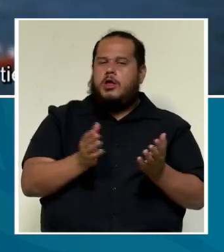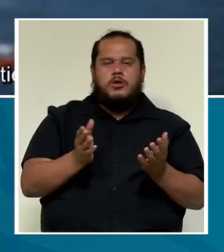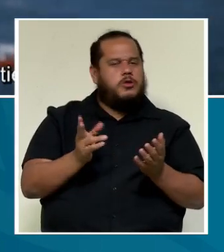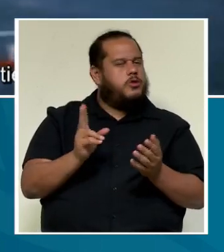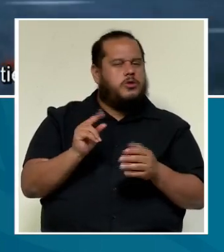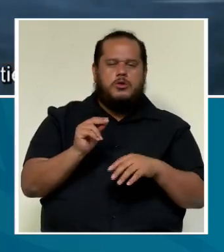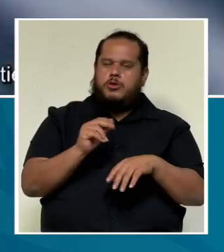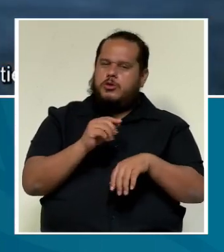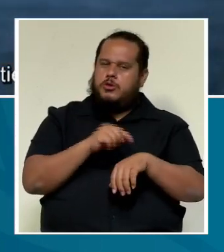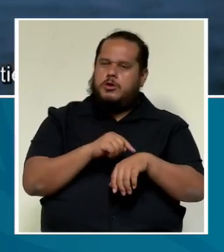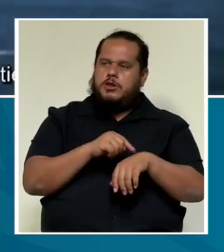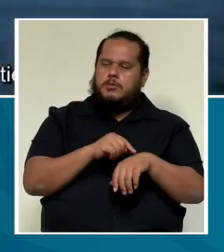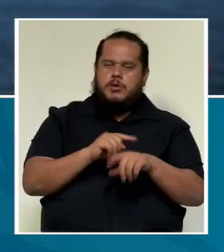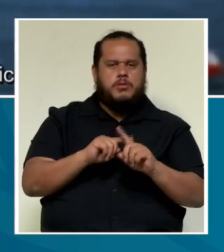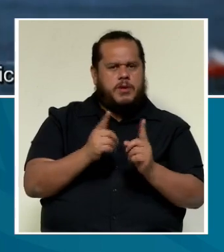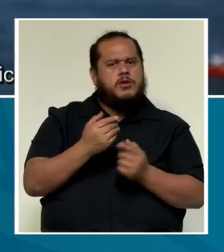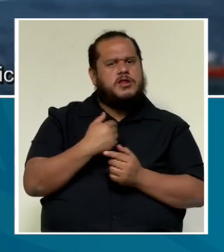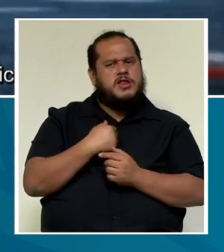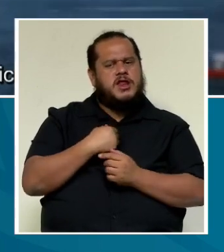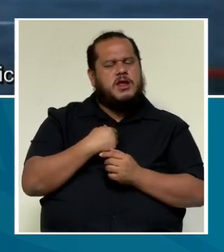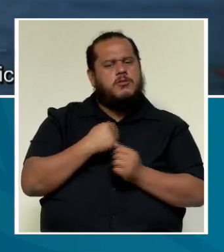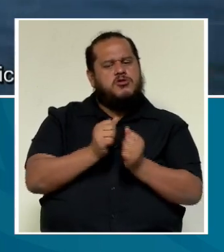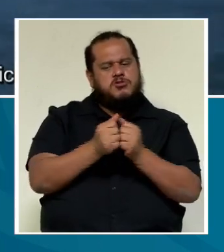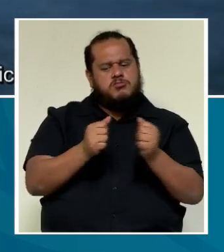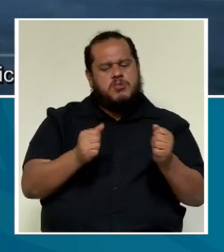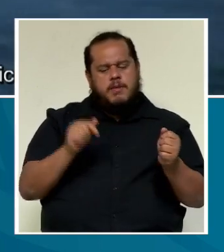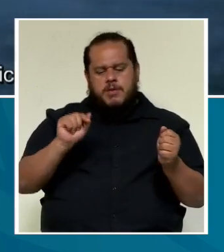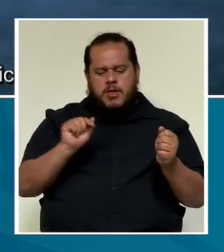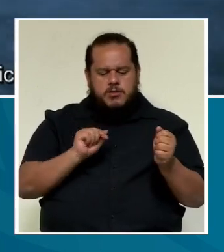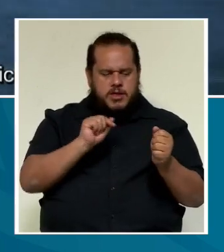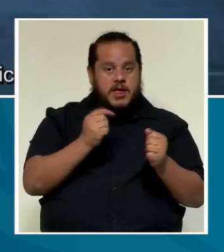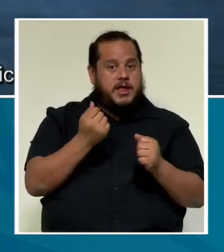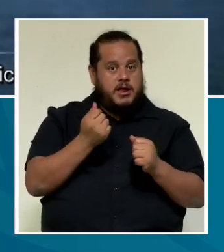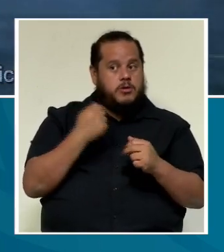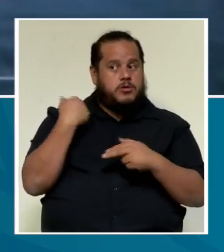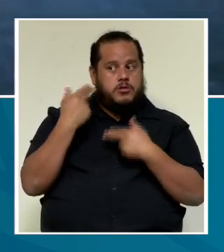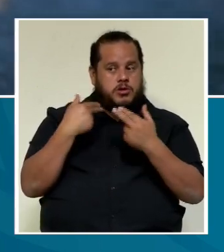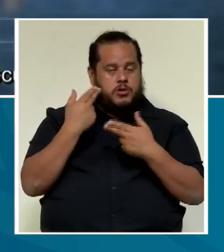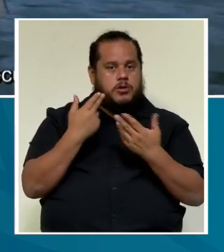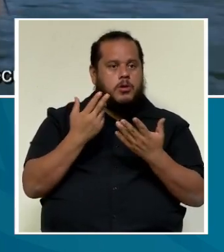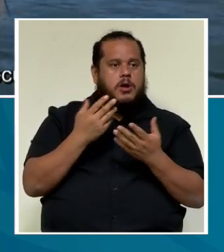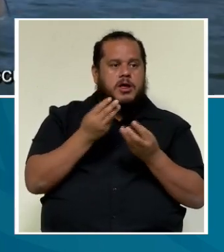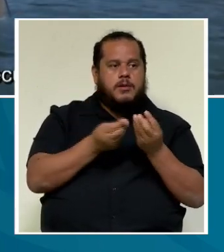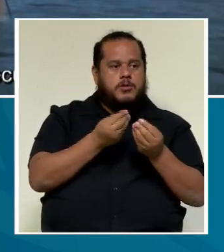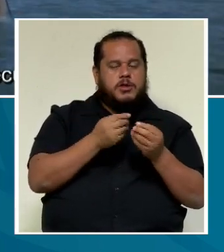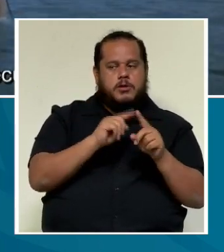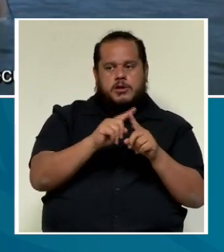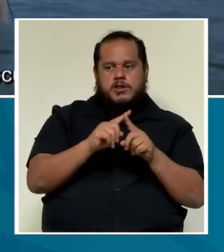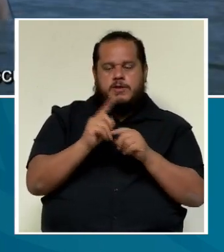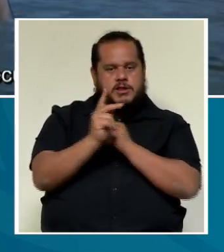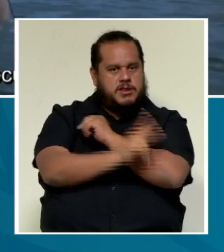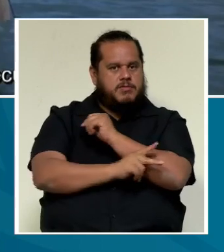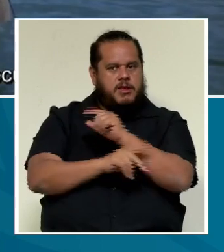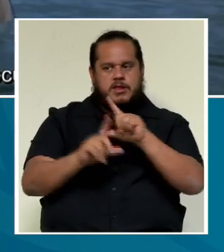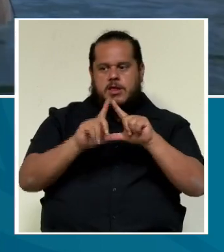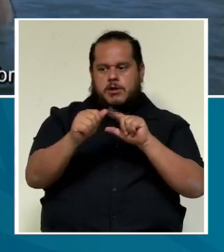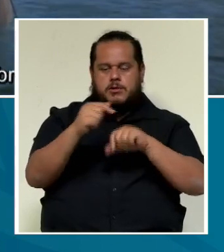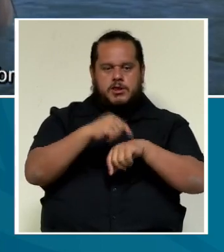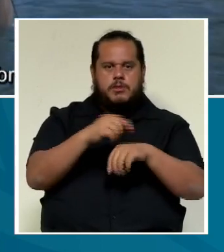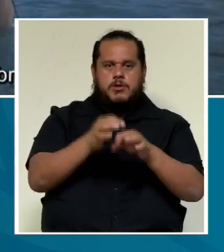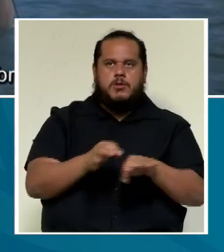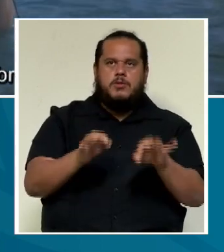oportuno, pero sí tenemos mapeado cuál es el costo histórico que se ha venido generando en los diferentes países a lo largo del tiempo, y lo importante